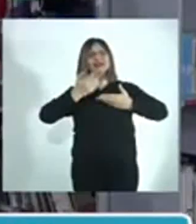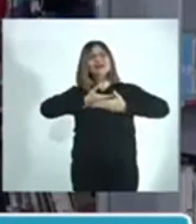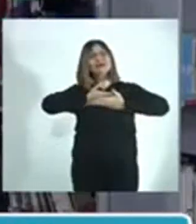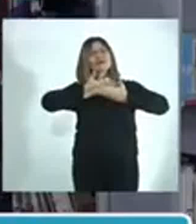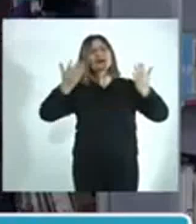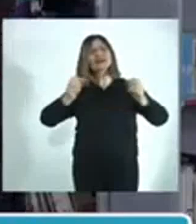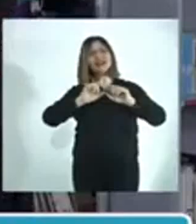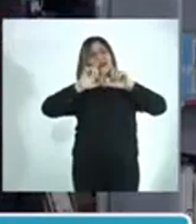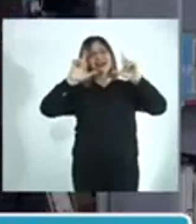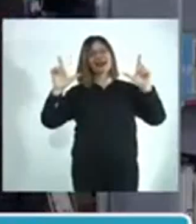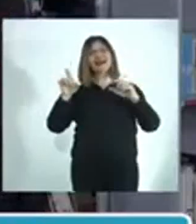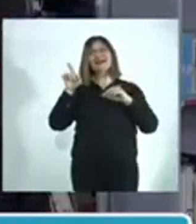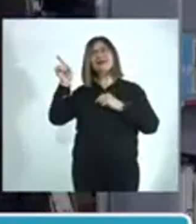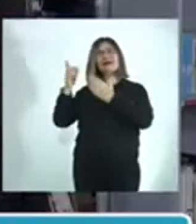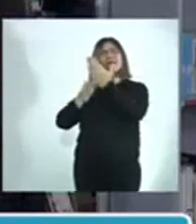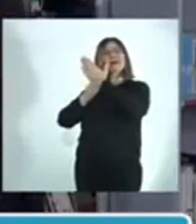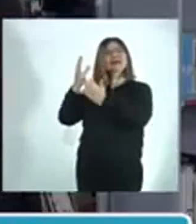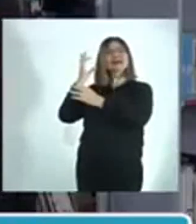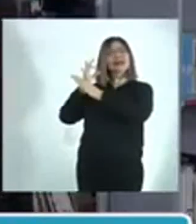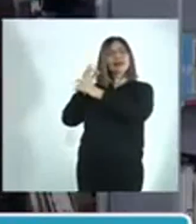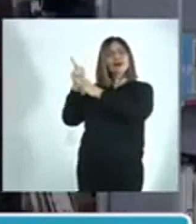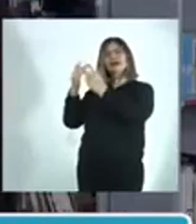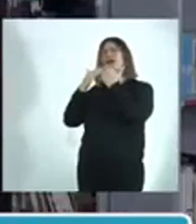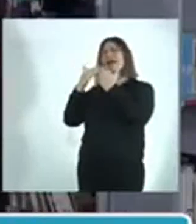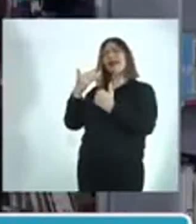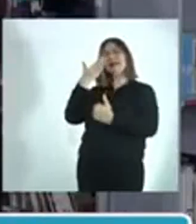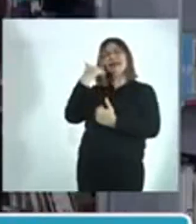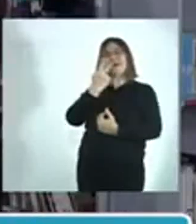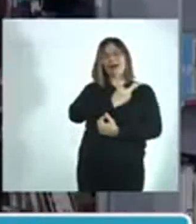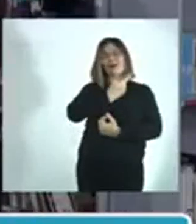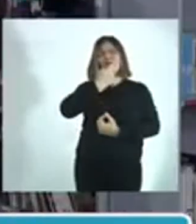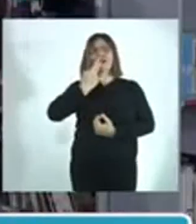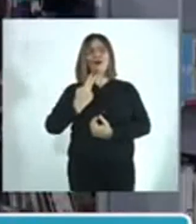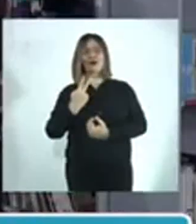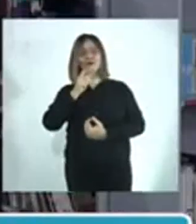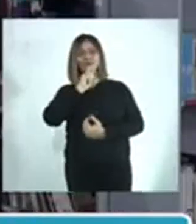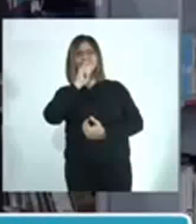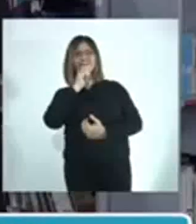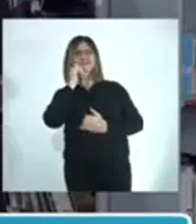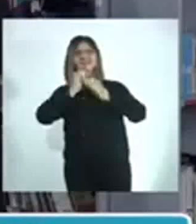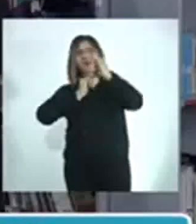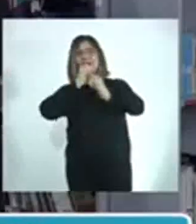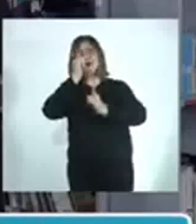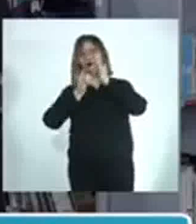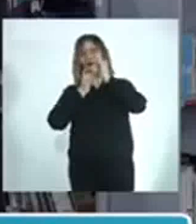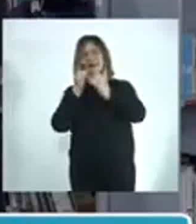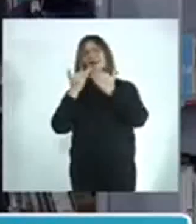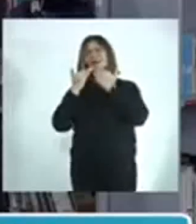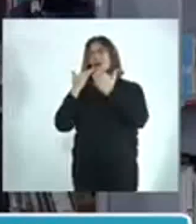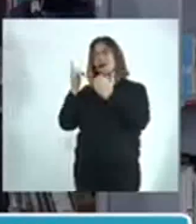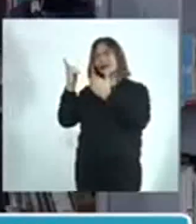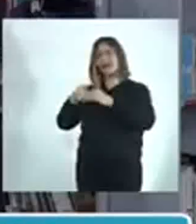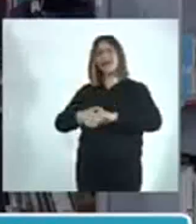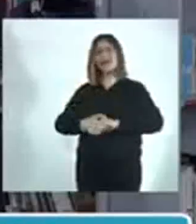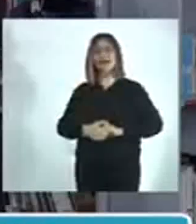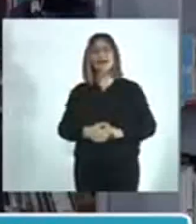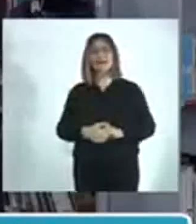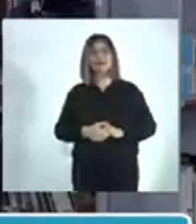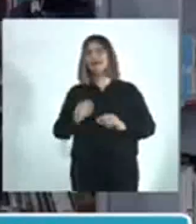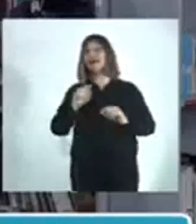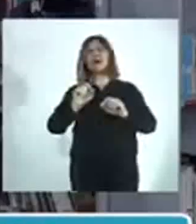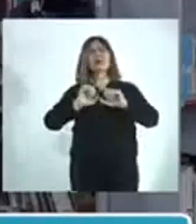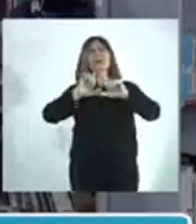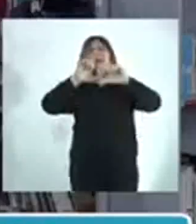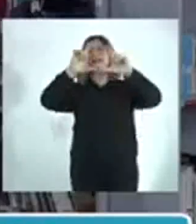y gracias al Ministerio de Educación por convocarnos, por supuesto, para ser parte de este cuarto Congreso Internacional de Educación